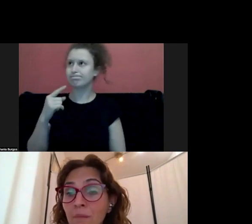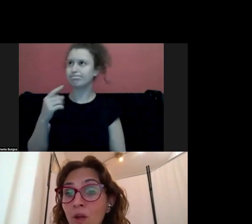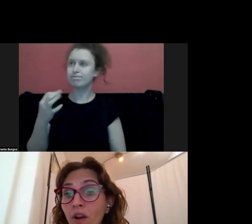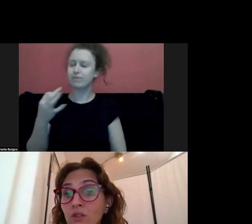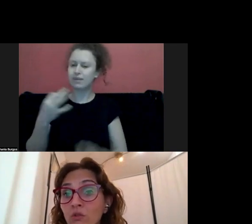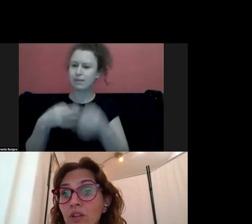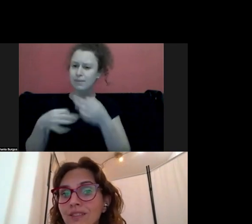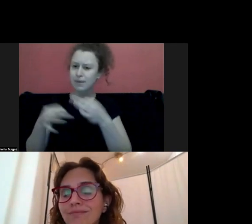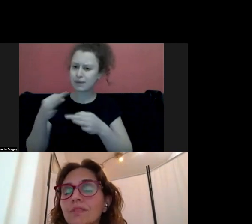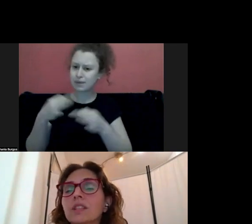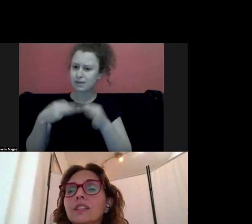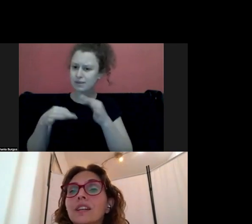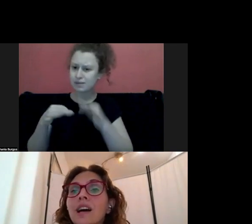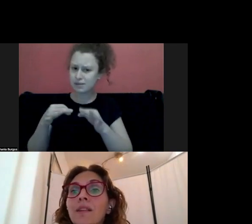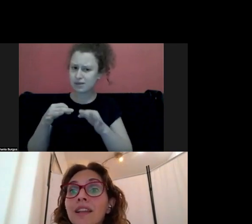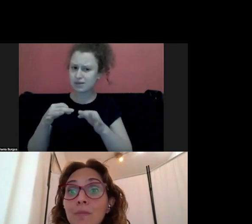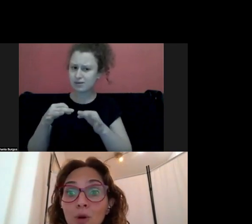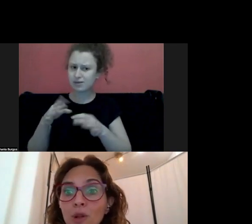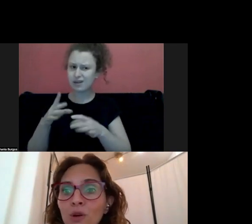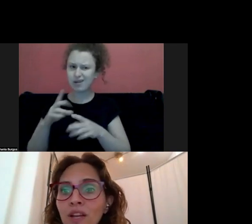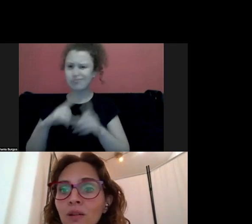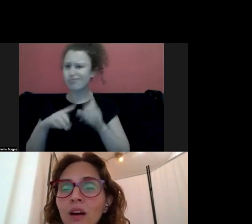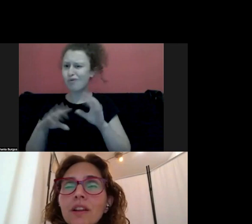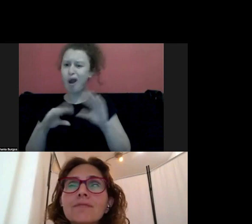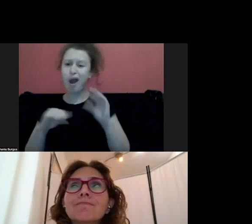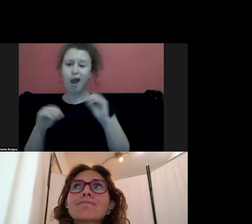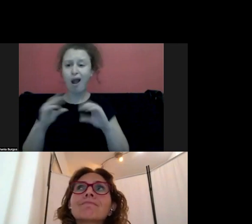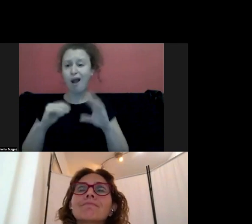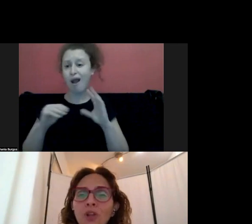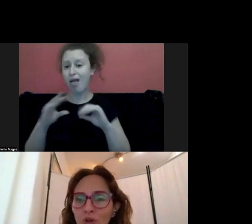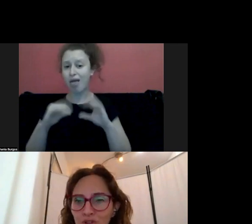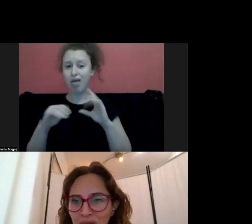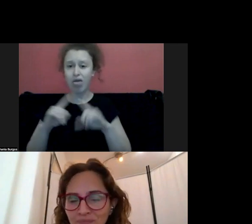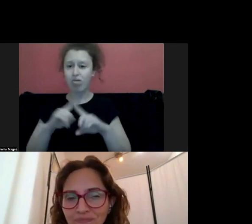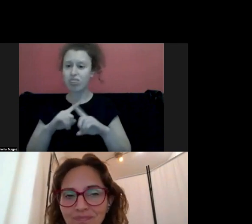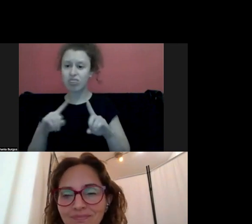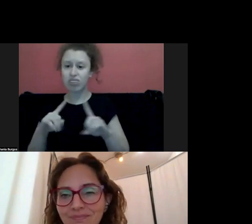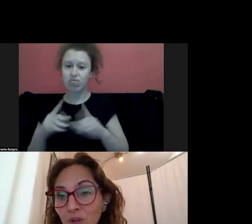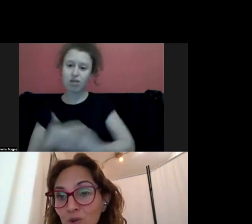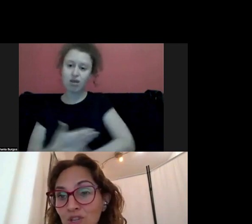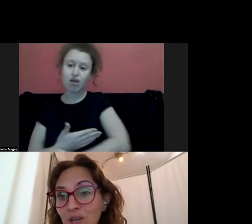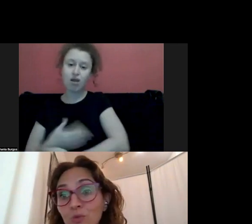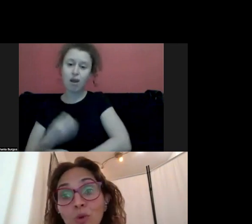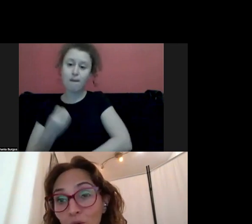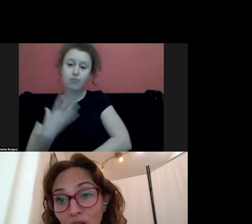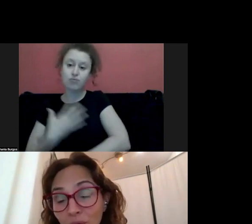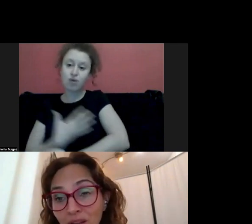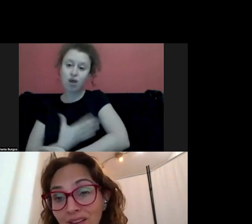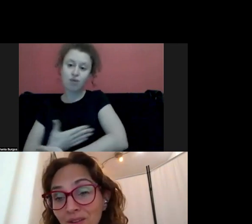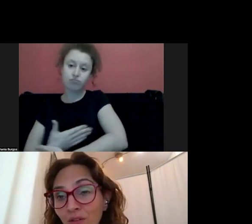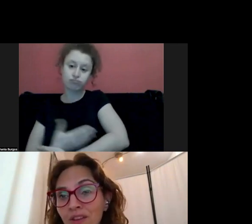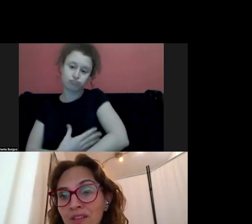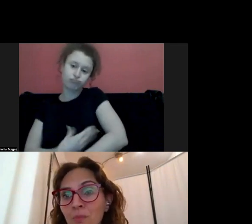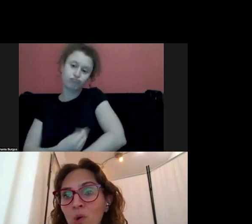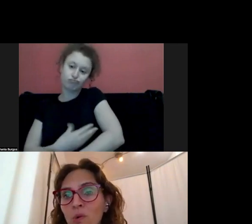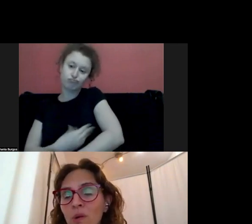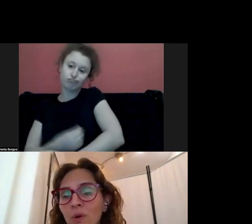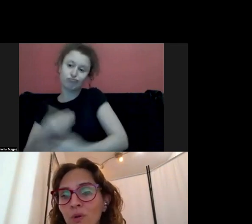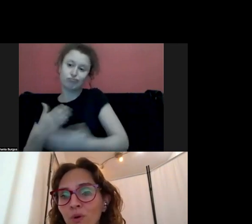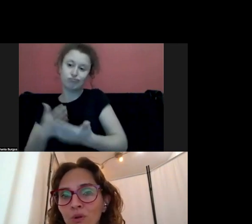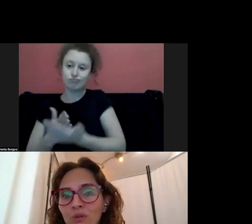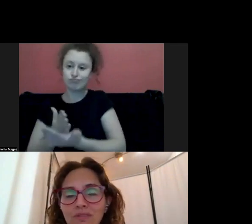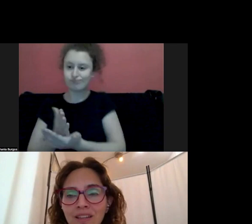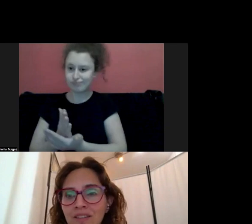¿Hubiera cambiado las cosas? ¿Hablaría mejor de lo que habla ahora? No lo sé. No lo sé, nunca lo sabré, entonces tampoco